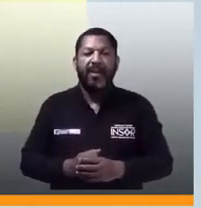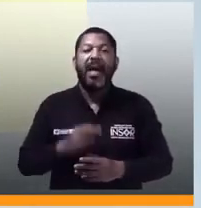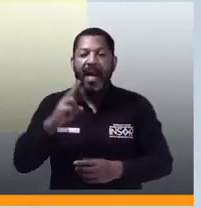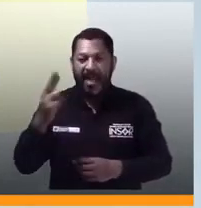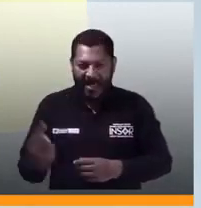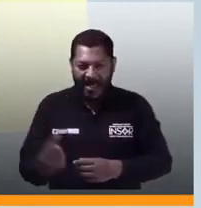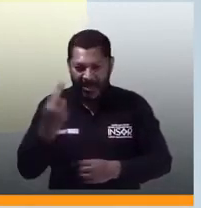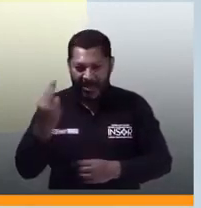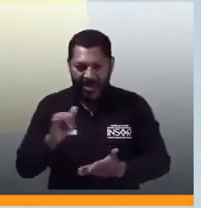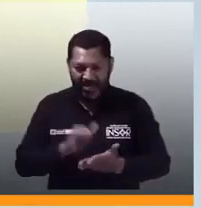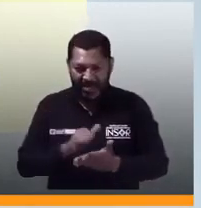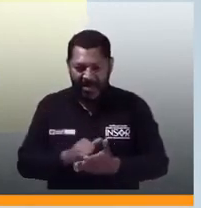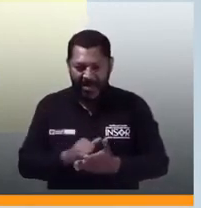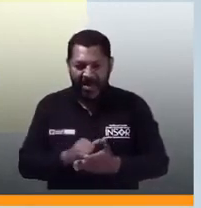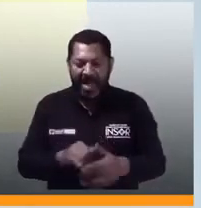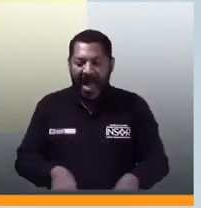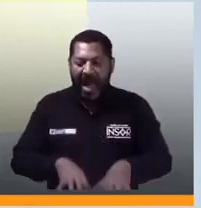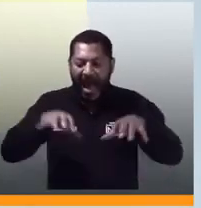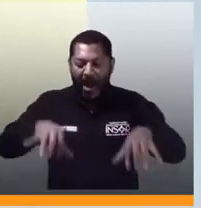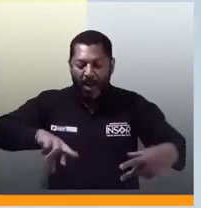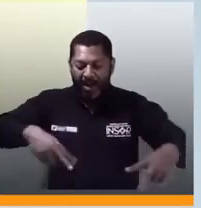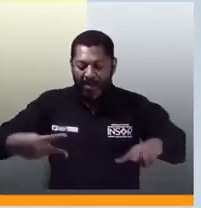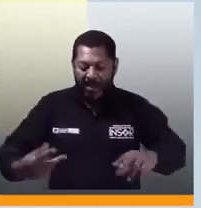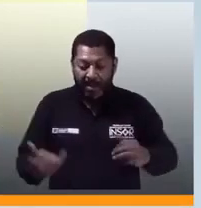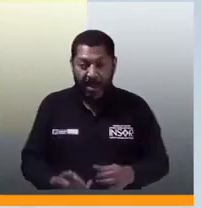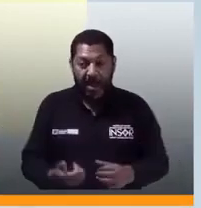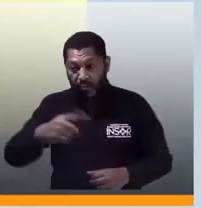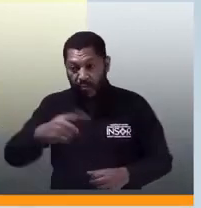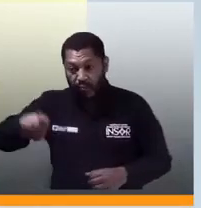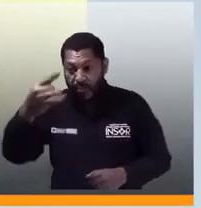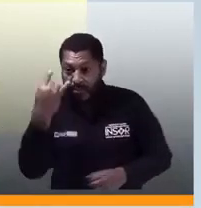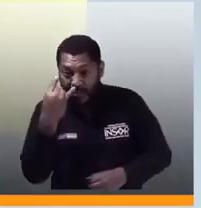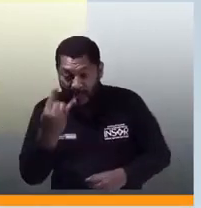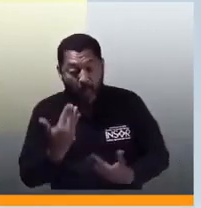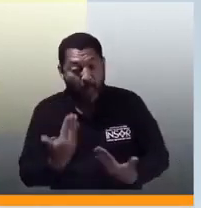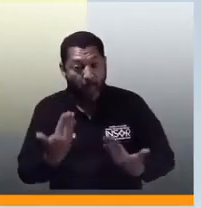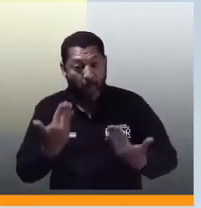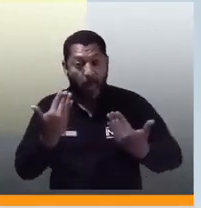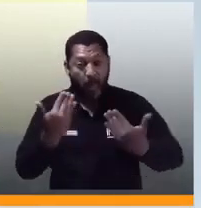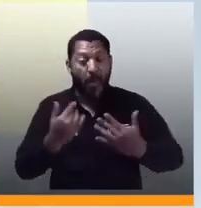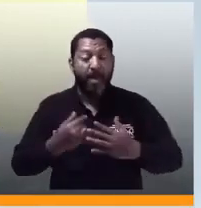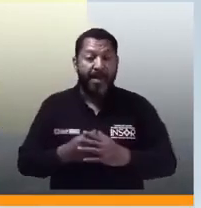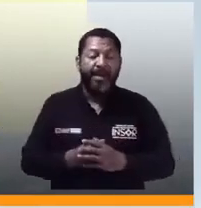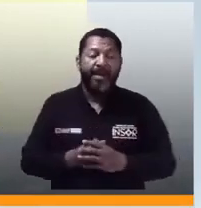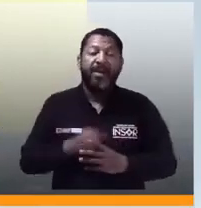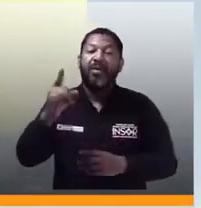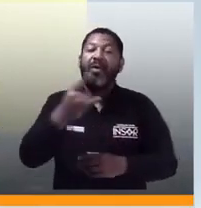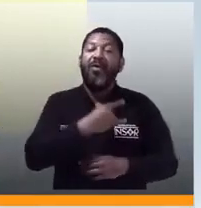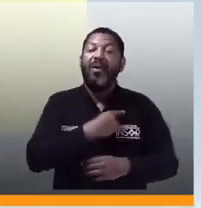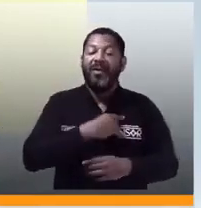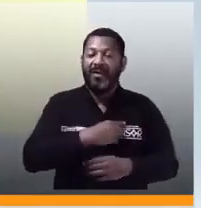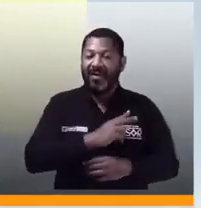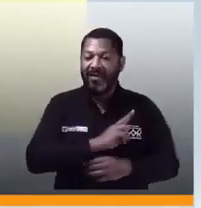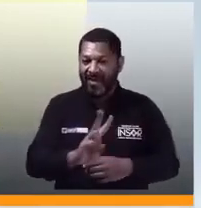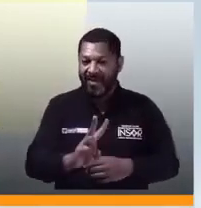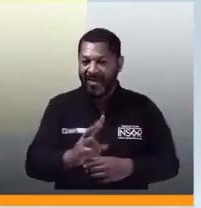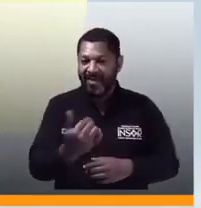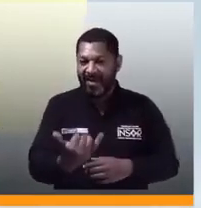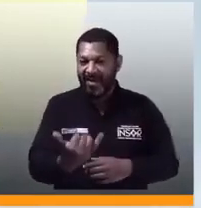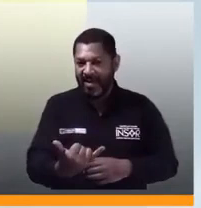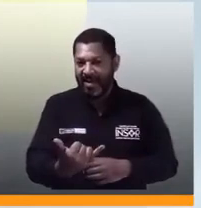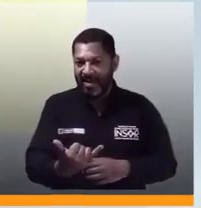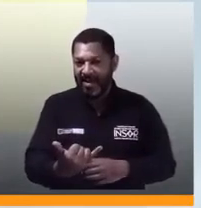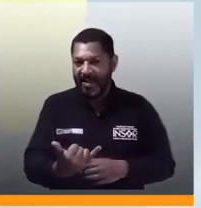veces lo de aula invertida con muy buena acogida, y en lo que tiene que ver con la Universidad del Valle y con